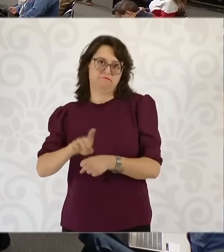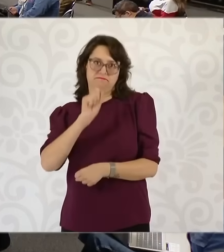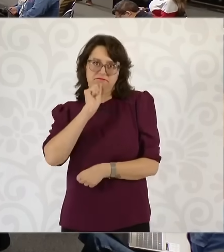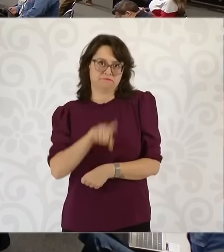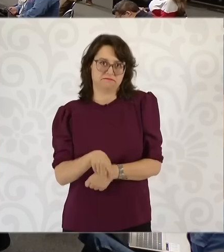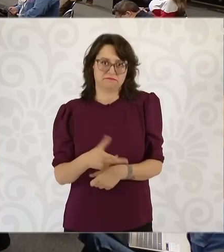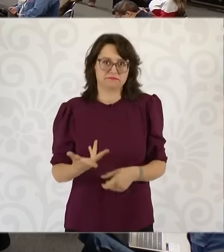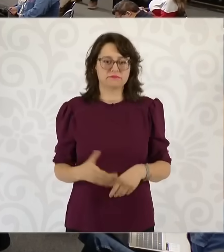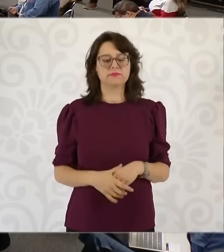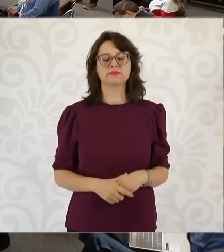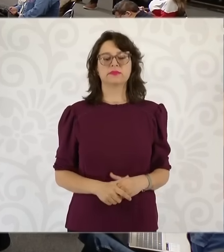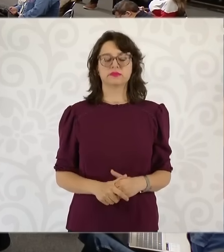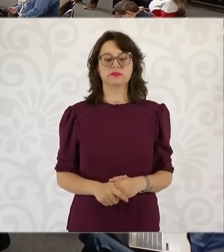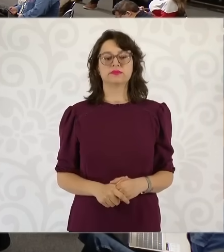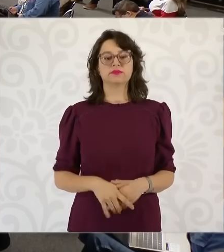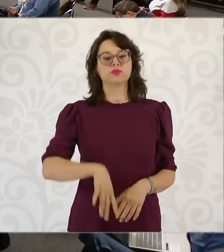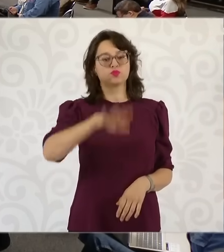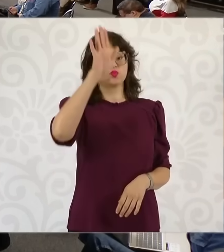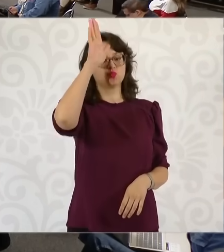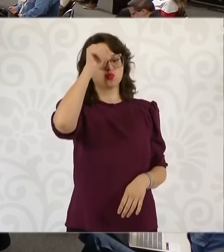De acuerdo.